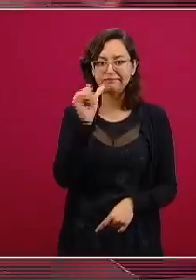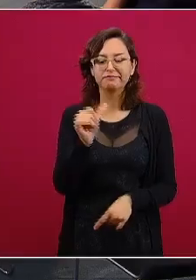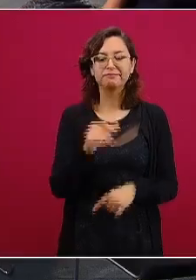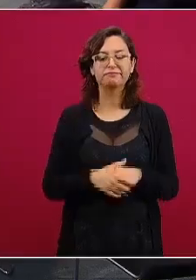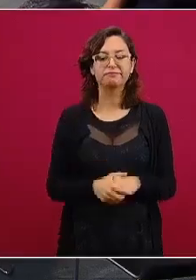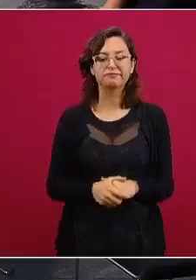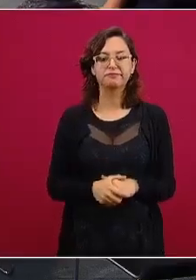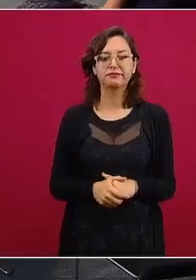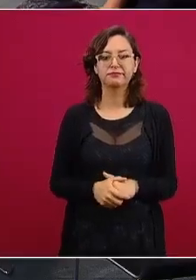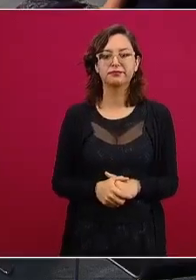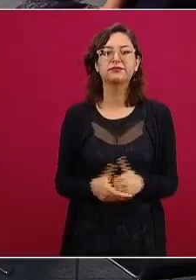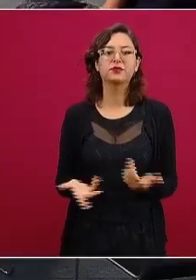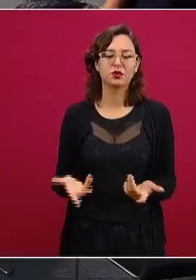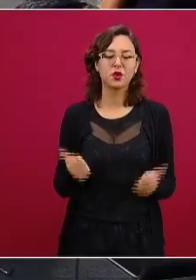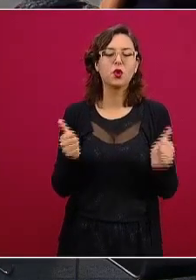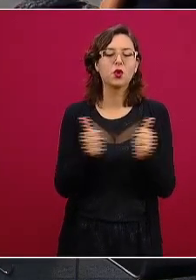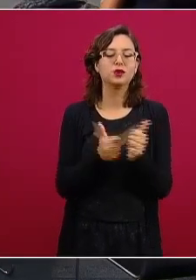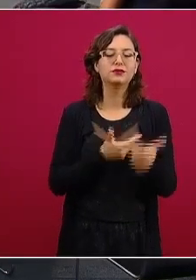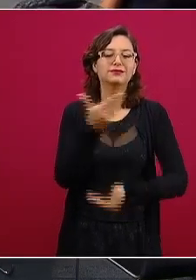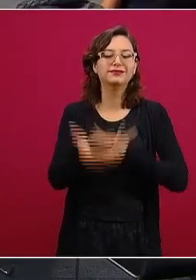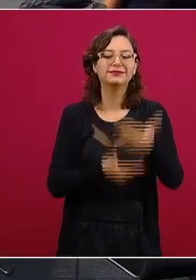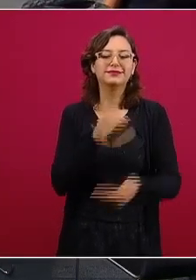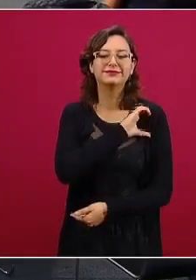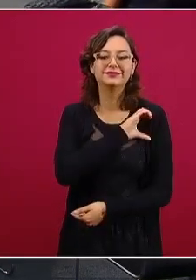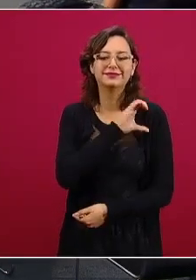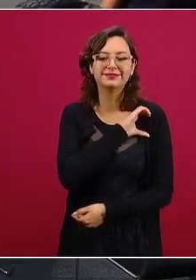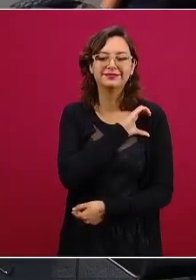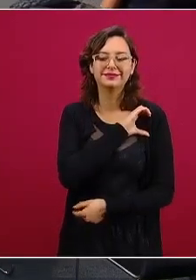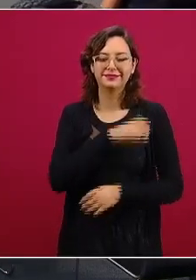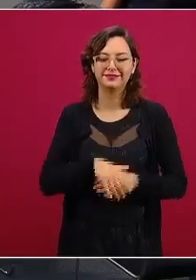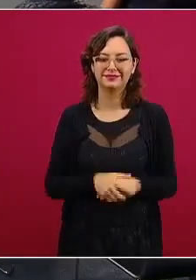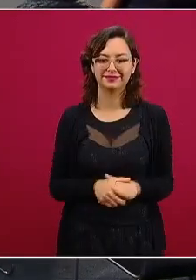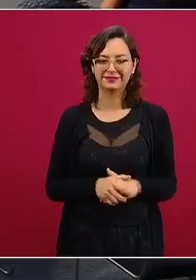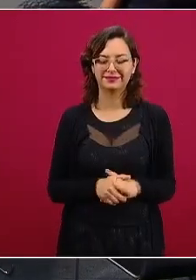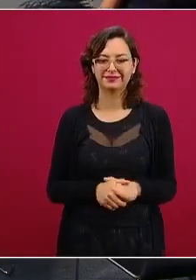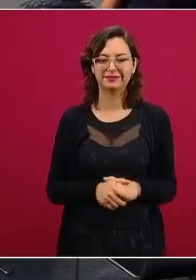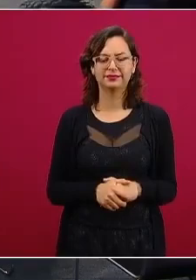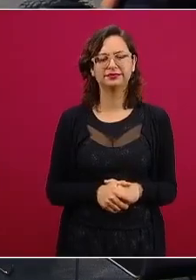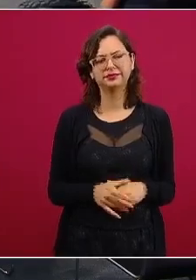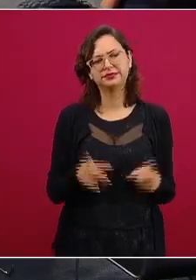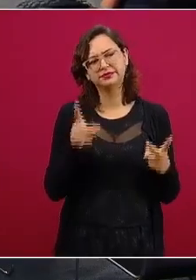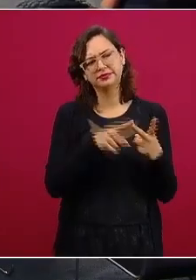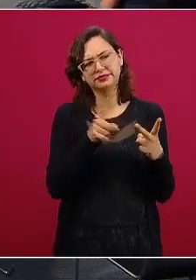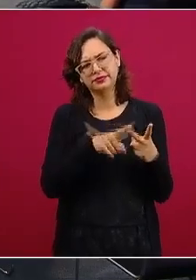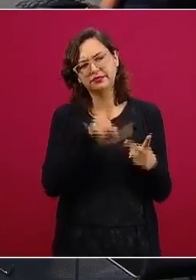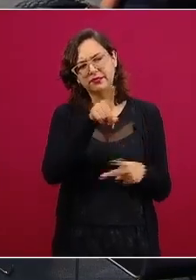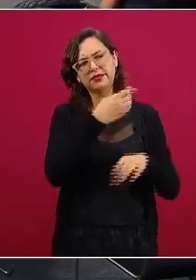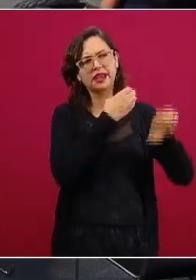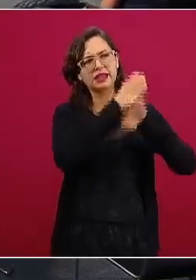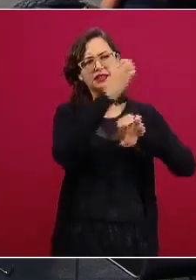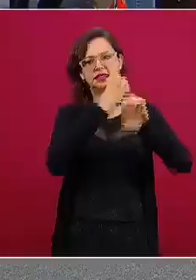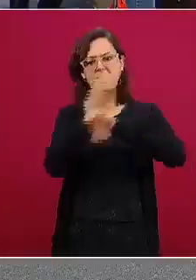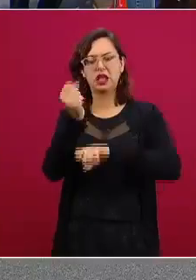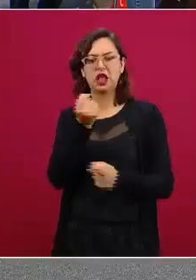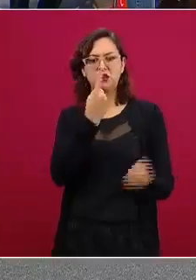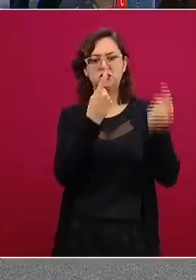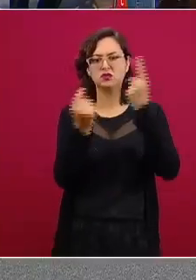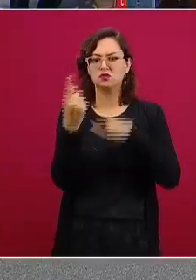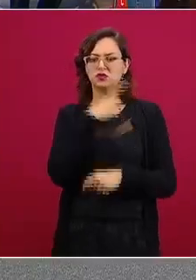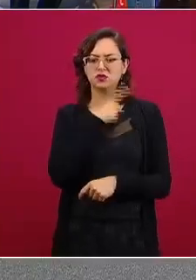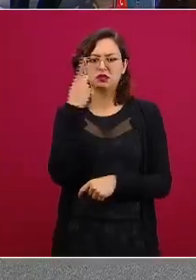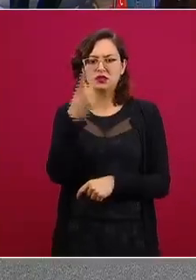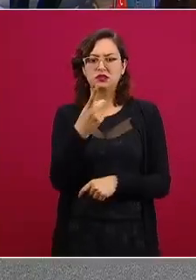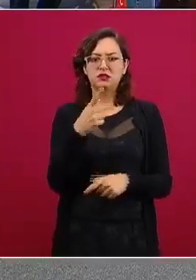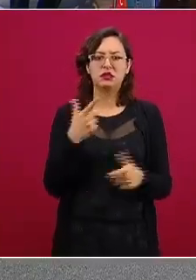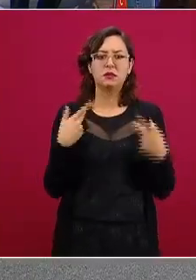muy cariñosamente. Habían gobiernos estatales que ya habían anunciado medidas más restrictivas